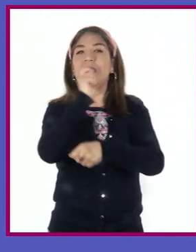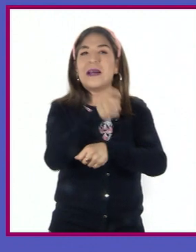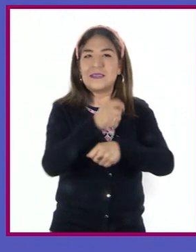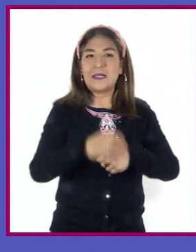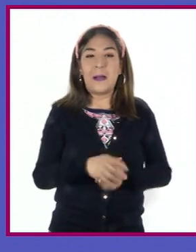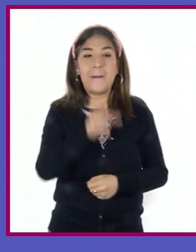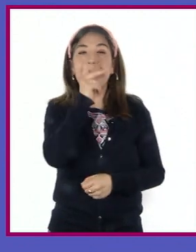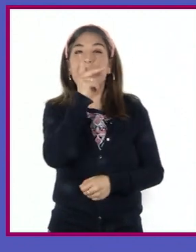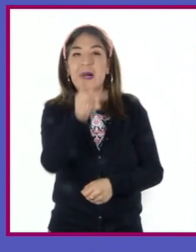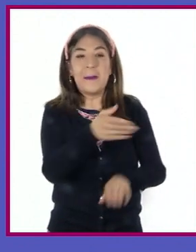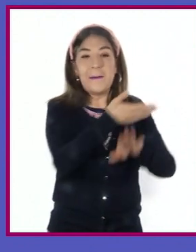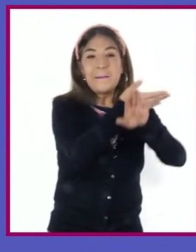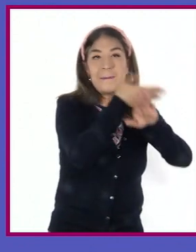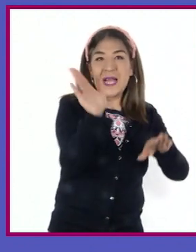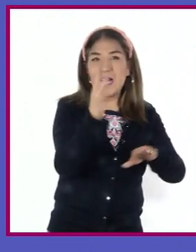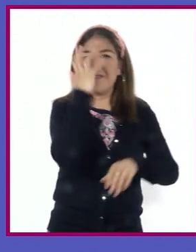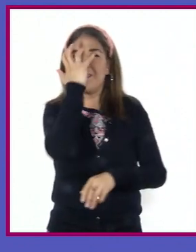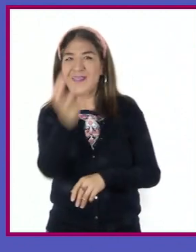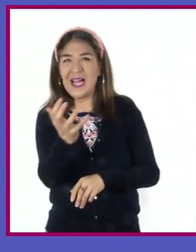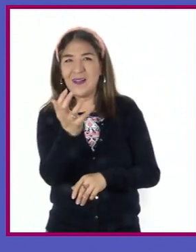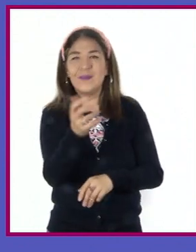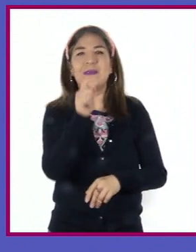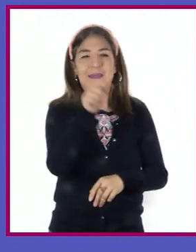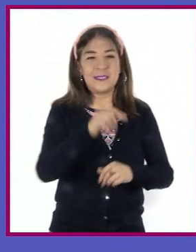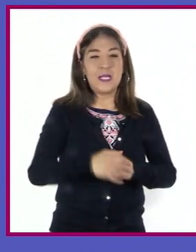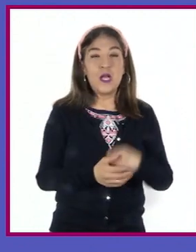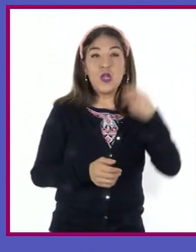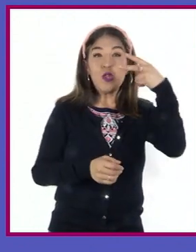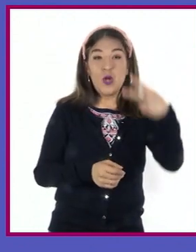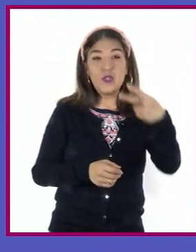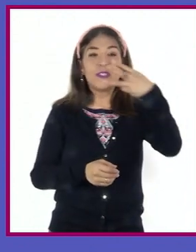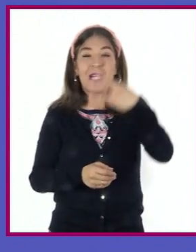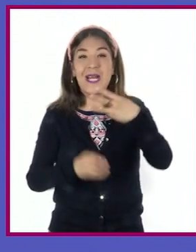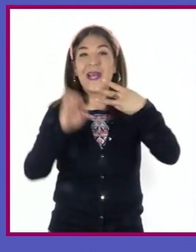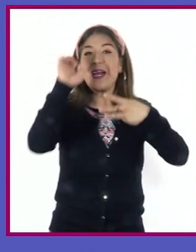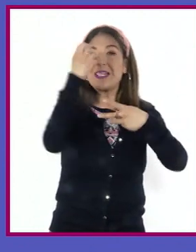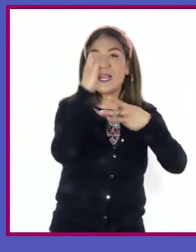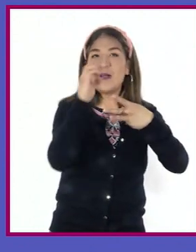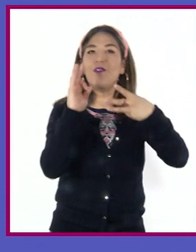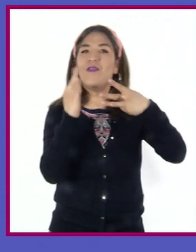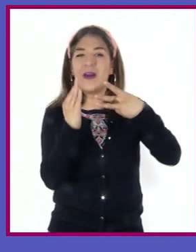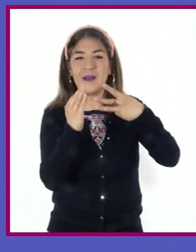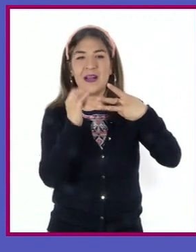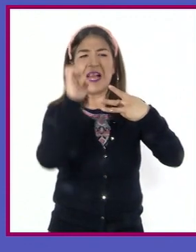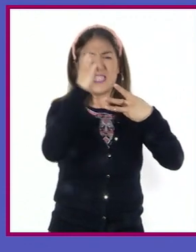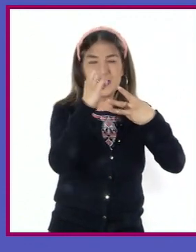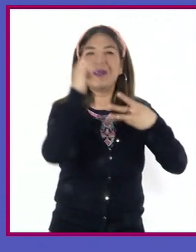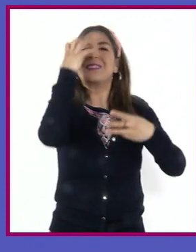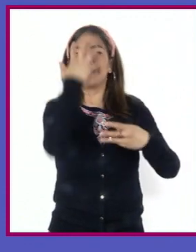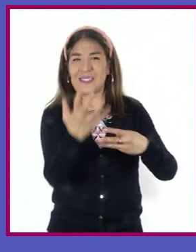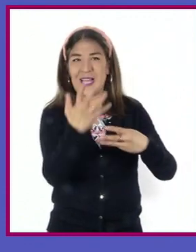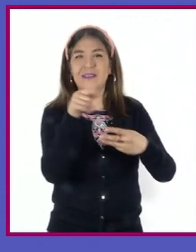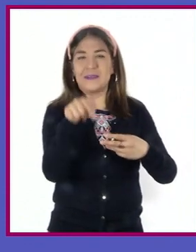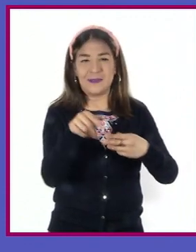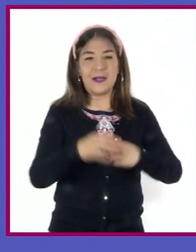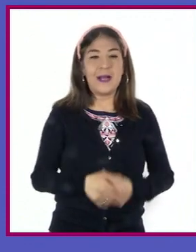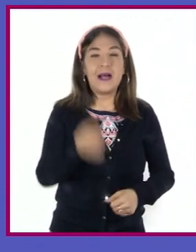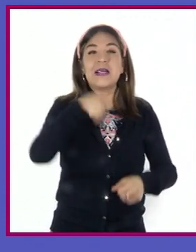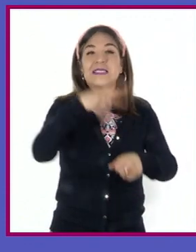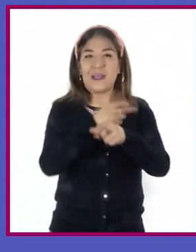mundos ingrávidos, es decir, mundos flotantes. Y en esta estrofa es comparado con las pompas de